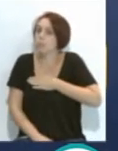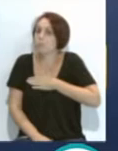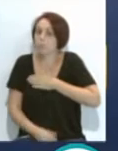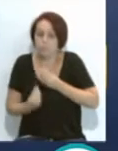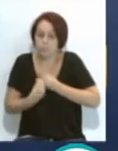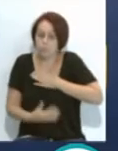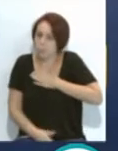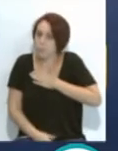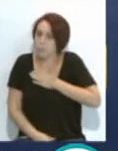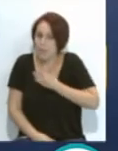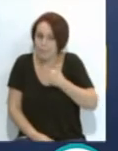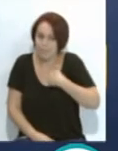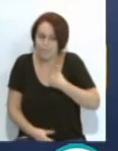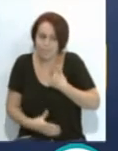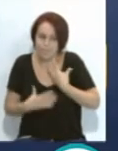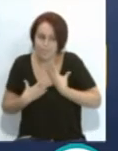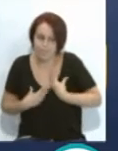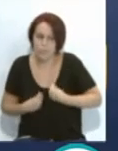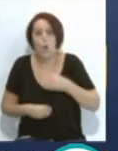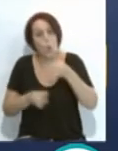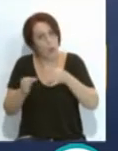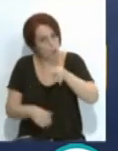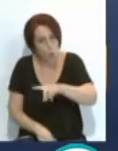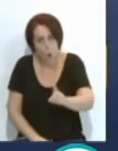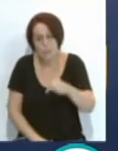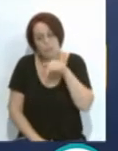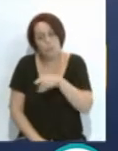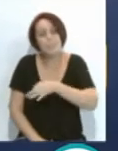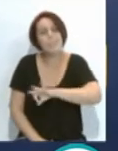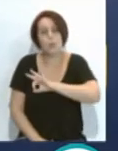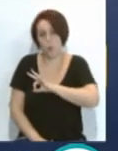defraudado. Y no es José Manuel Jurado que se ha portado como un señor.